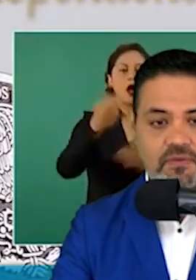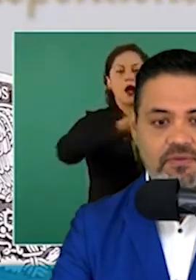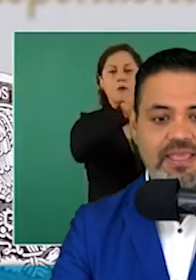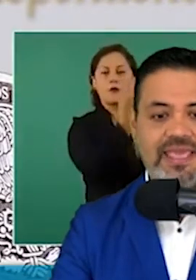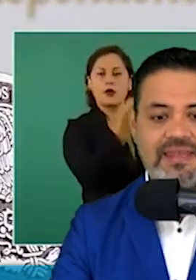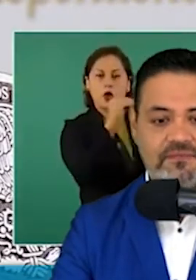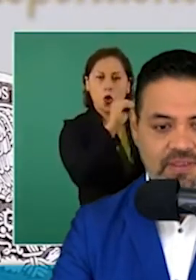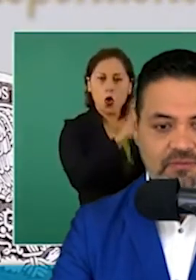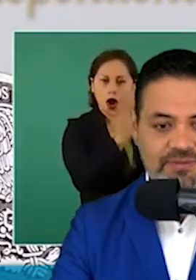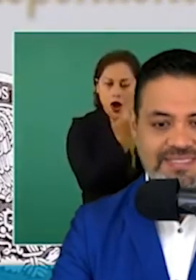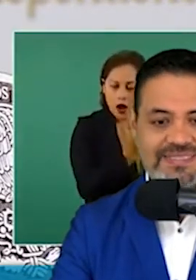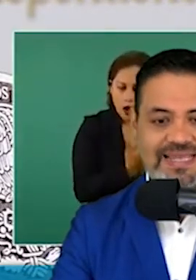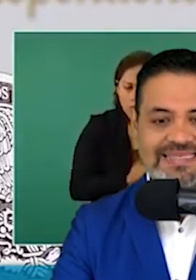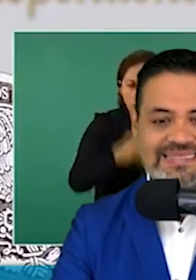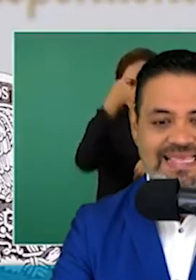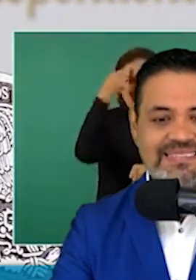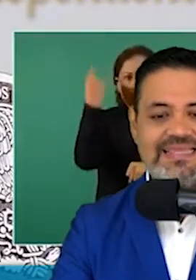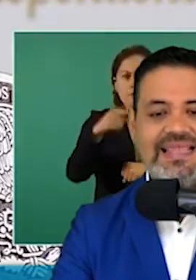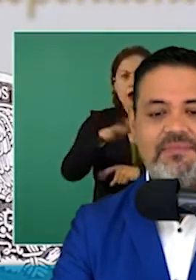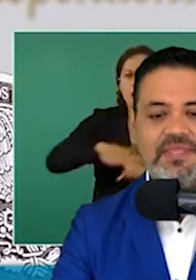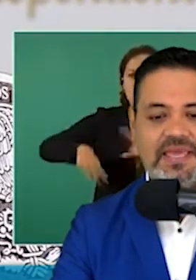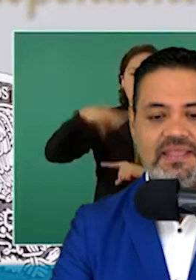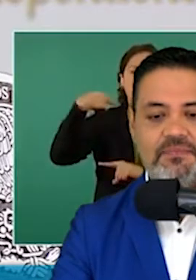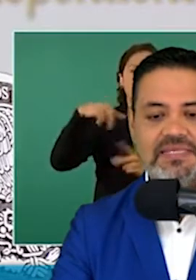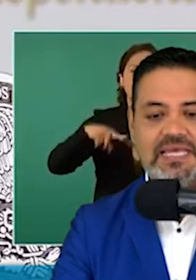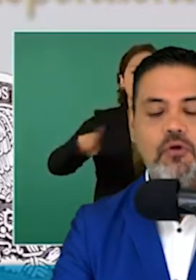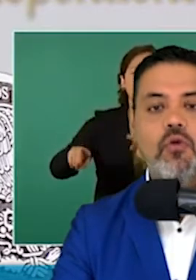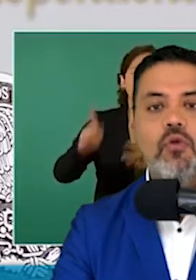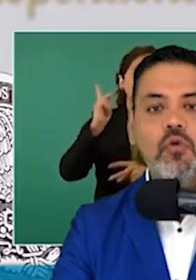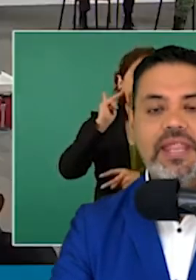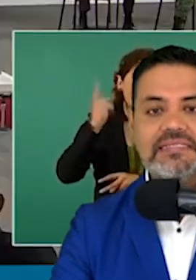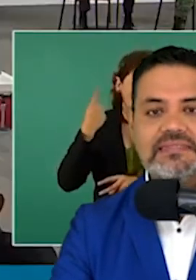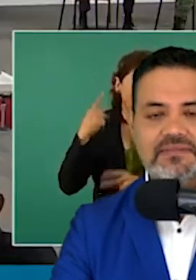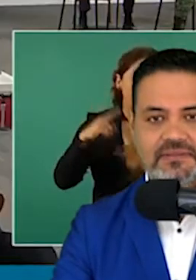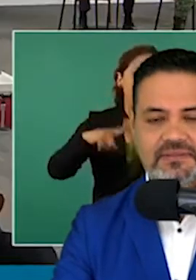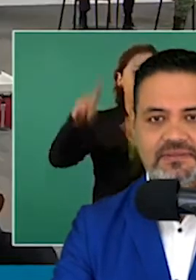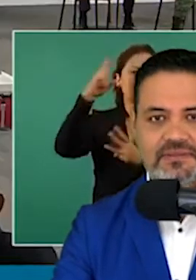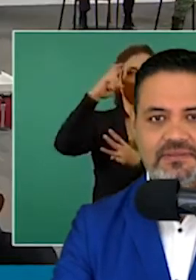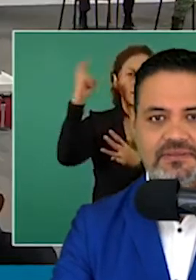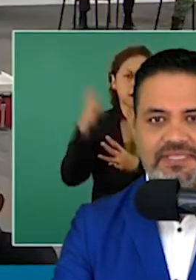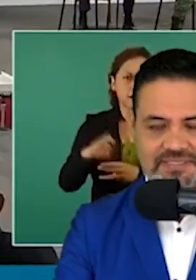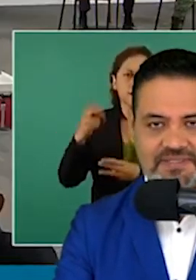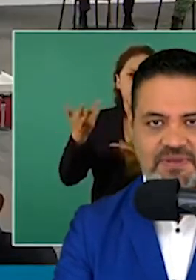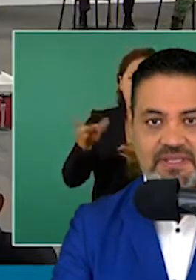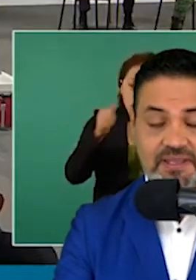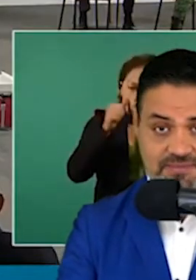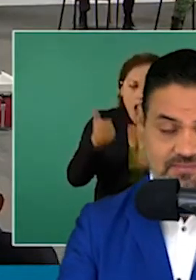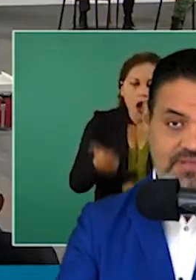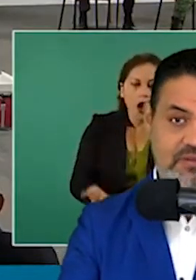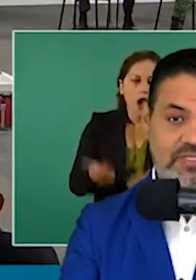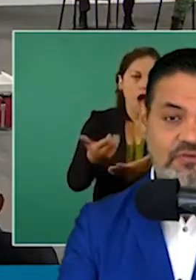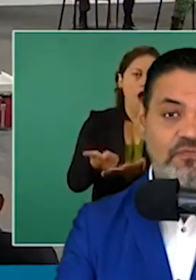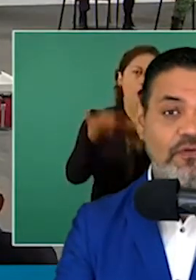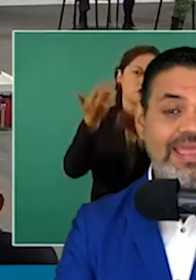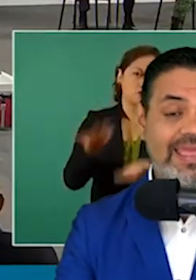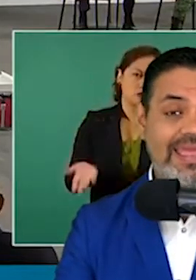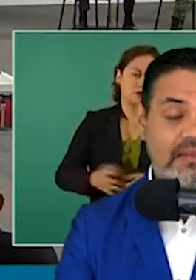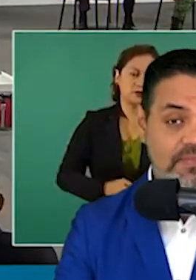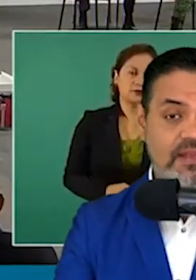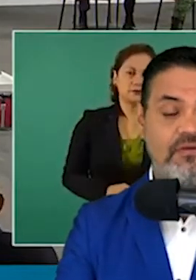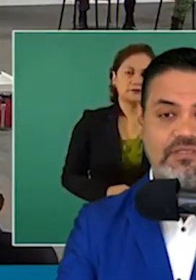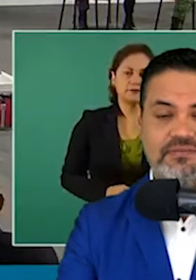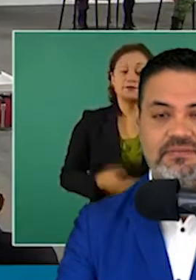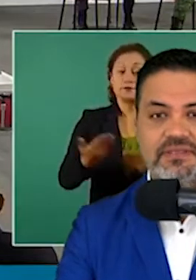informó que en efecto desde las 6 de la mañana del pasado lunes de esta semana, la inundación fue